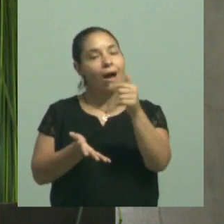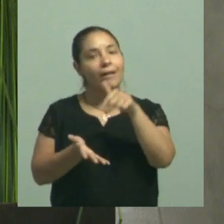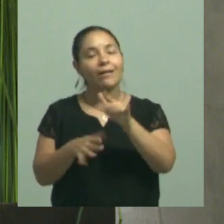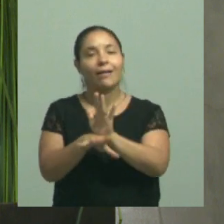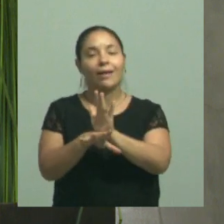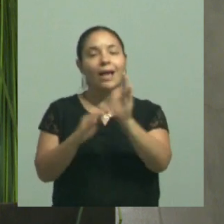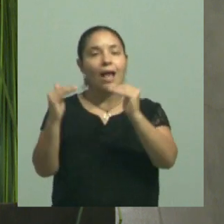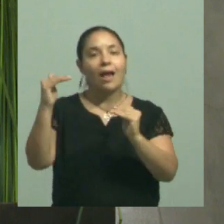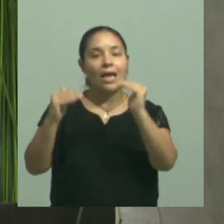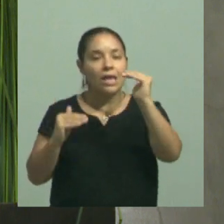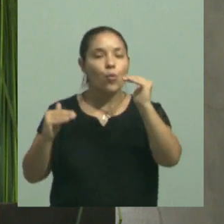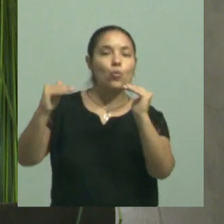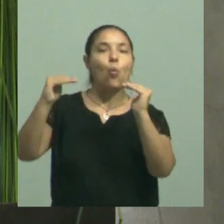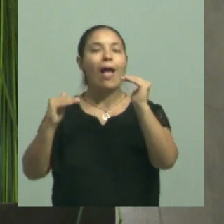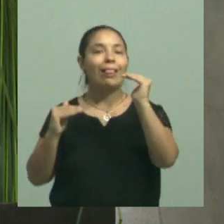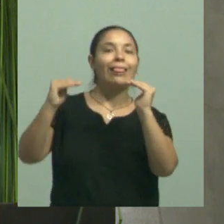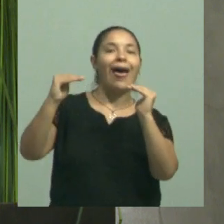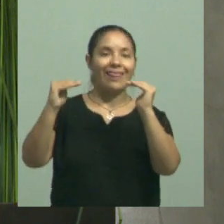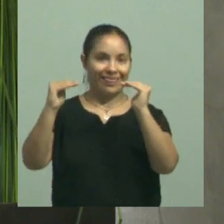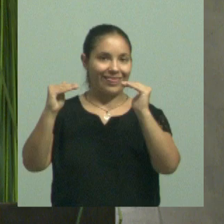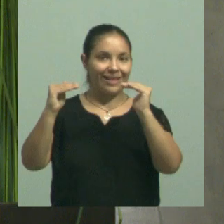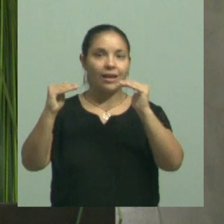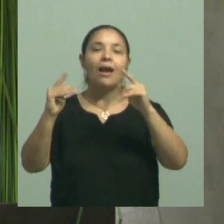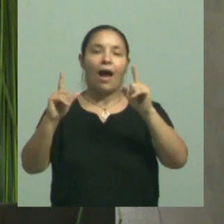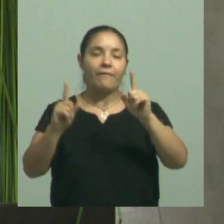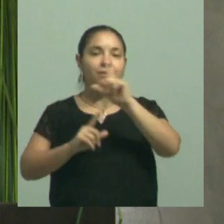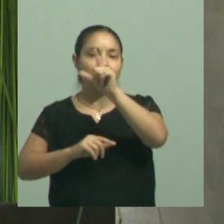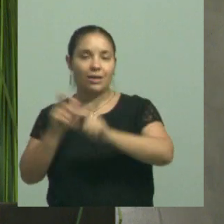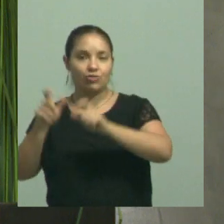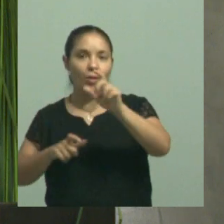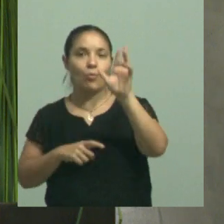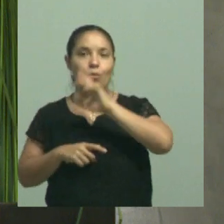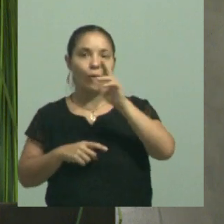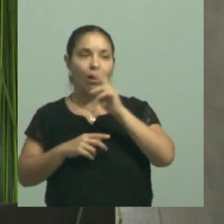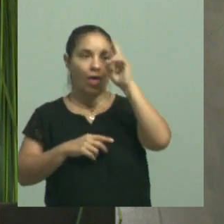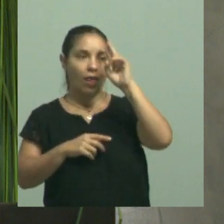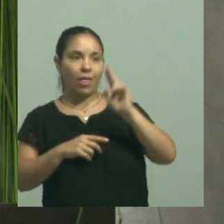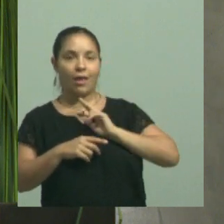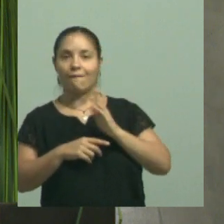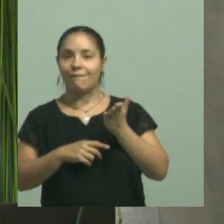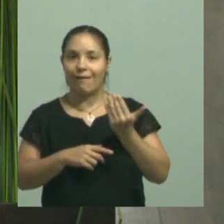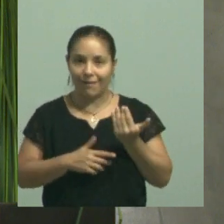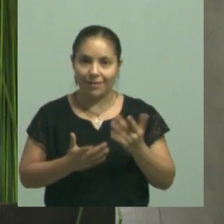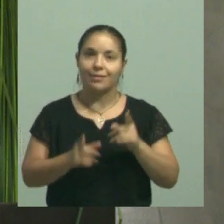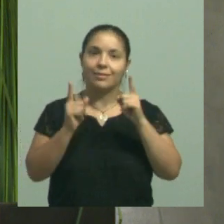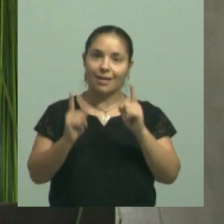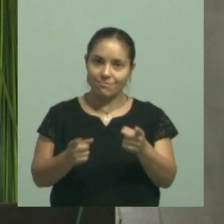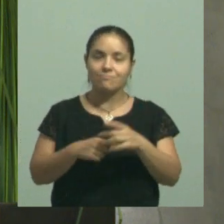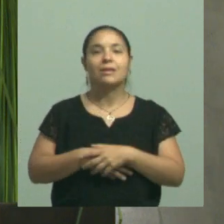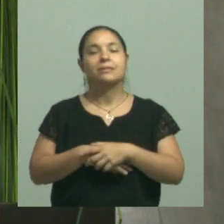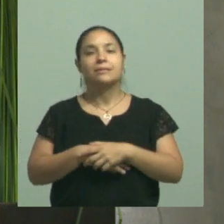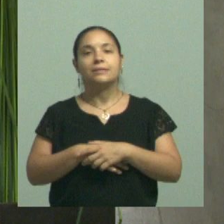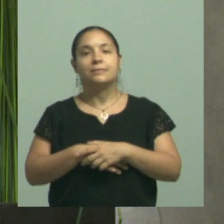igualdad que a veces no, todavía nos cuesta tener a las mujeres, el respeto, y a partir de eso la necesidad de hacer algunas actividades